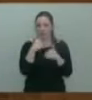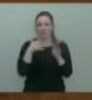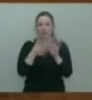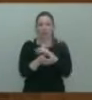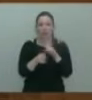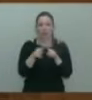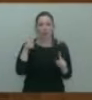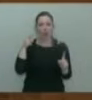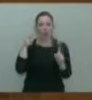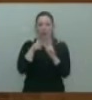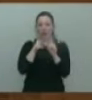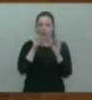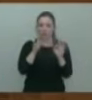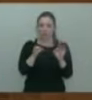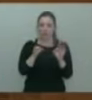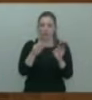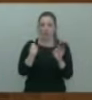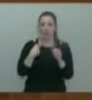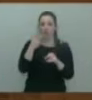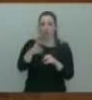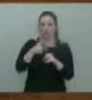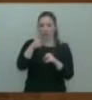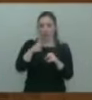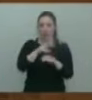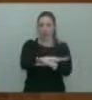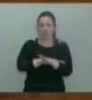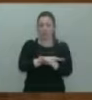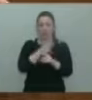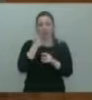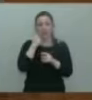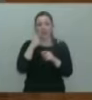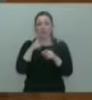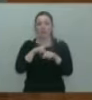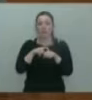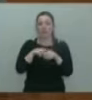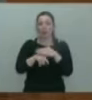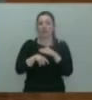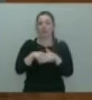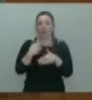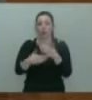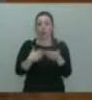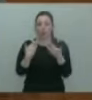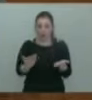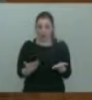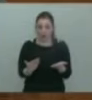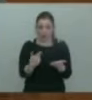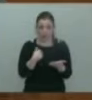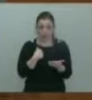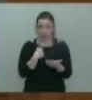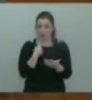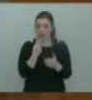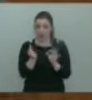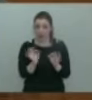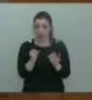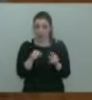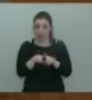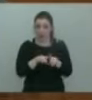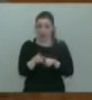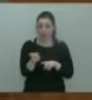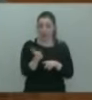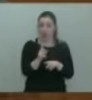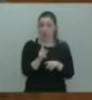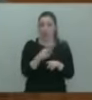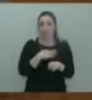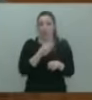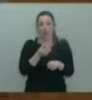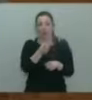objetiva que otorgaría el derecho administrativo a qué tipo de gestión se busca. Y, ojo, yo no la cuestiono. Quizá a ustedes les salen sarpullidos